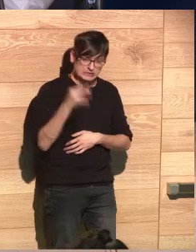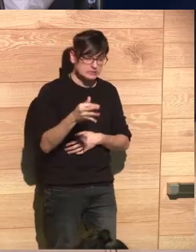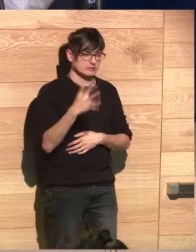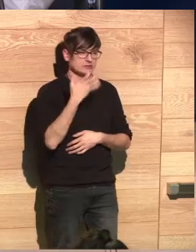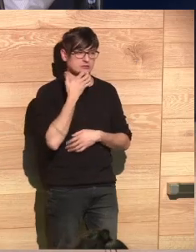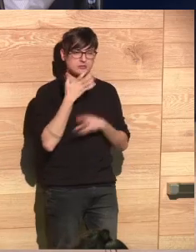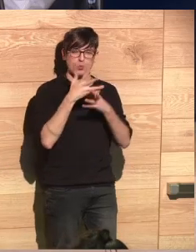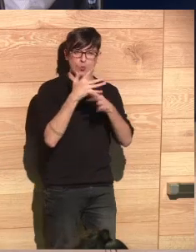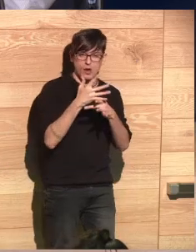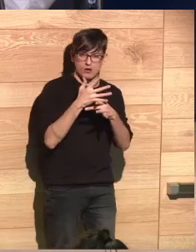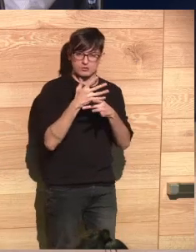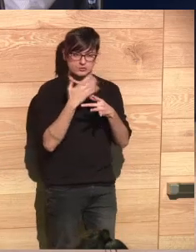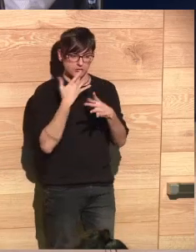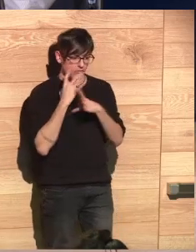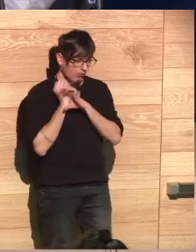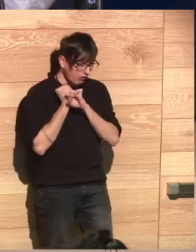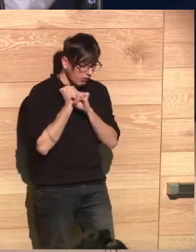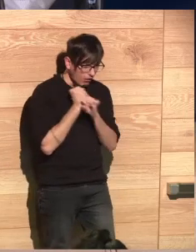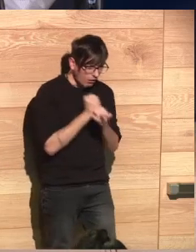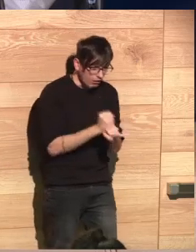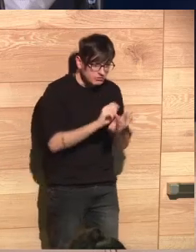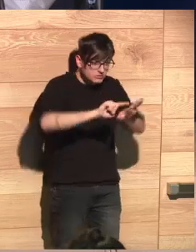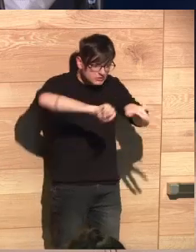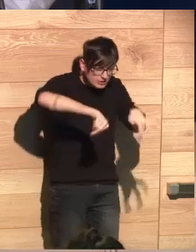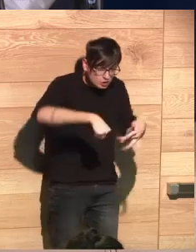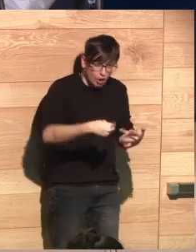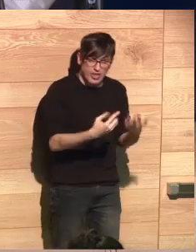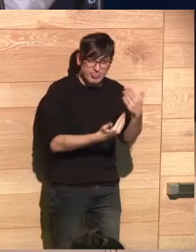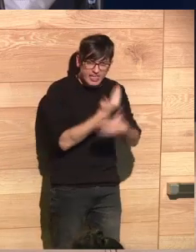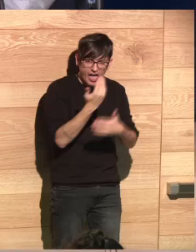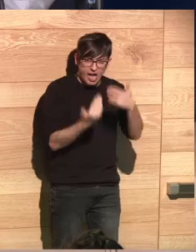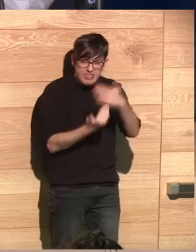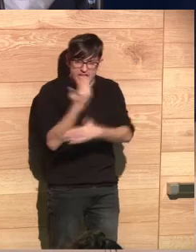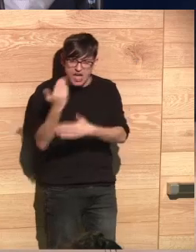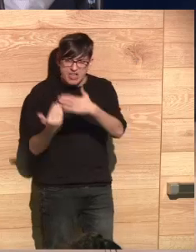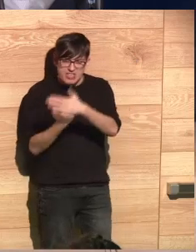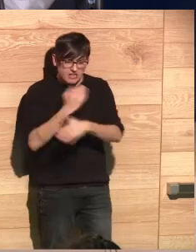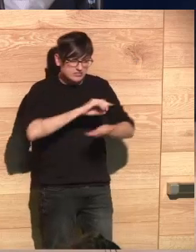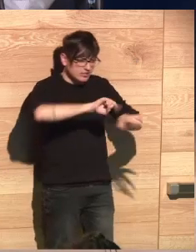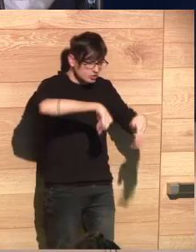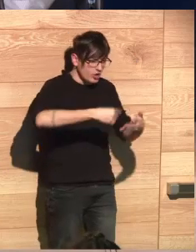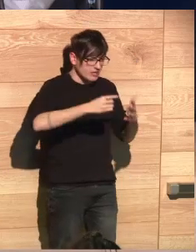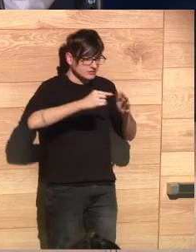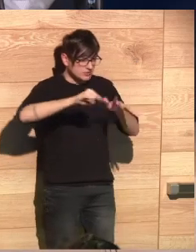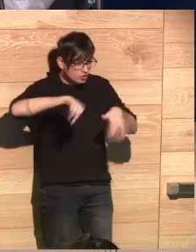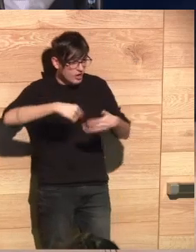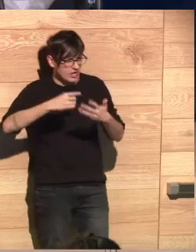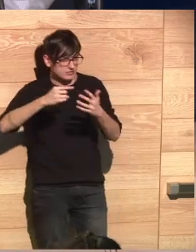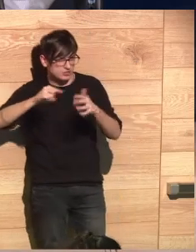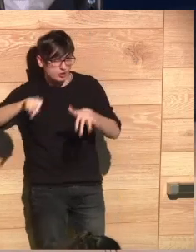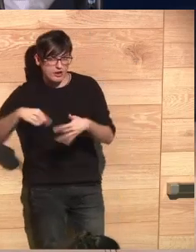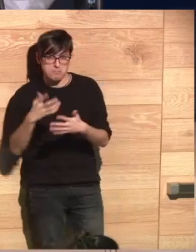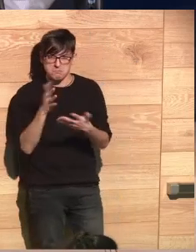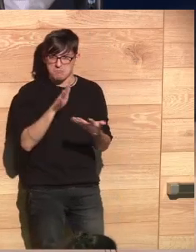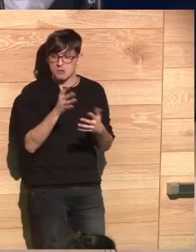te absorbe lo suficiente como para estar 6 horas jugando al día, que es yo creo que la media normal de un A veces, multijugador sí.